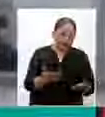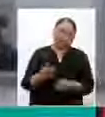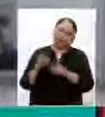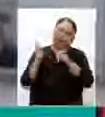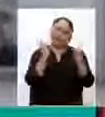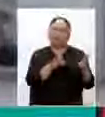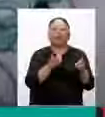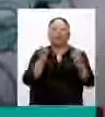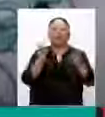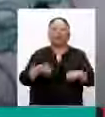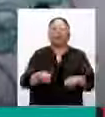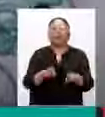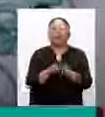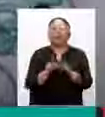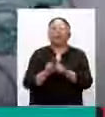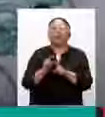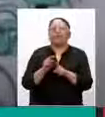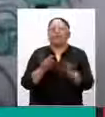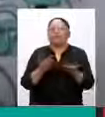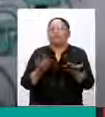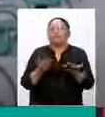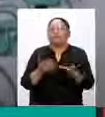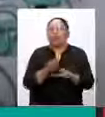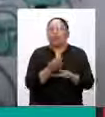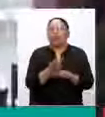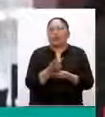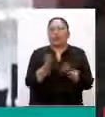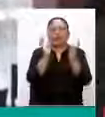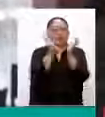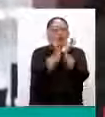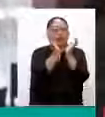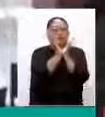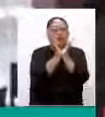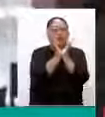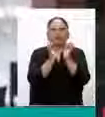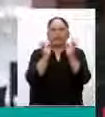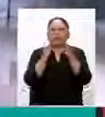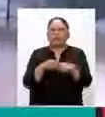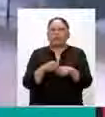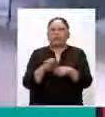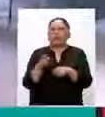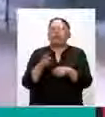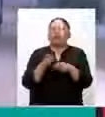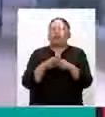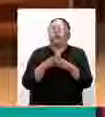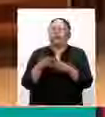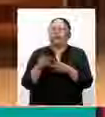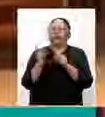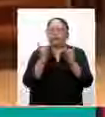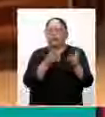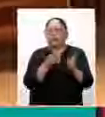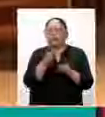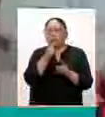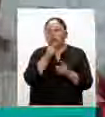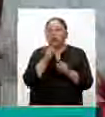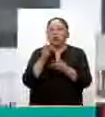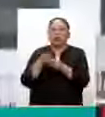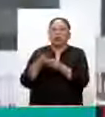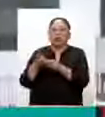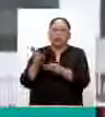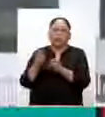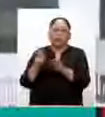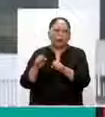alguna represalia por realizar la denuncia, la Defensoría del Pueblo puede mantener su nombre con reserva de identidad conforme al marco constitucional